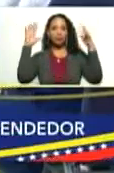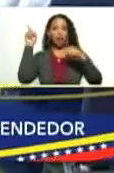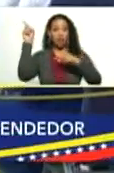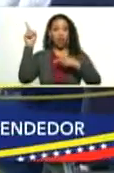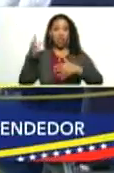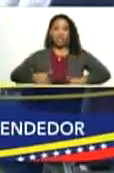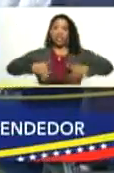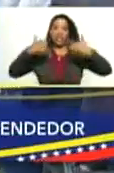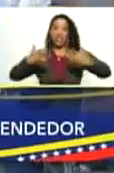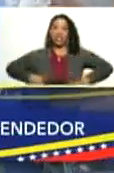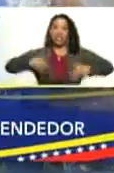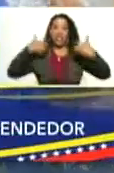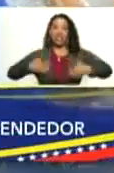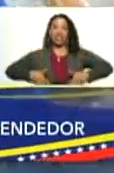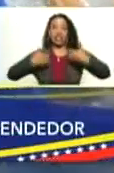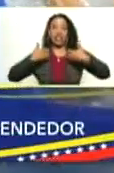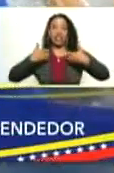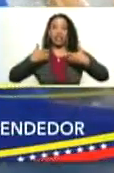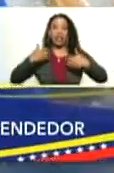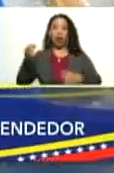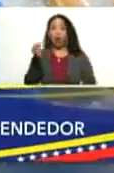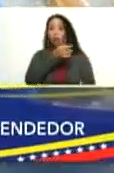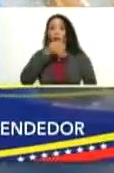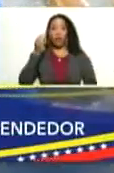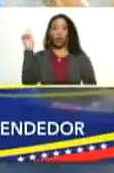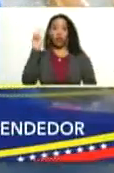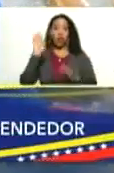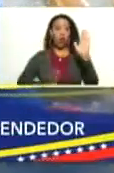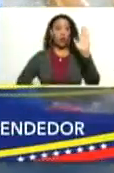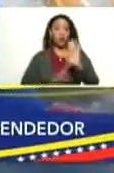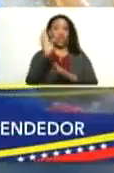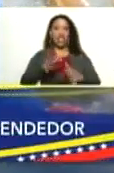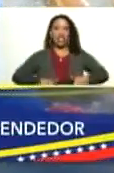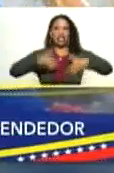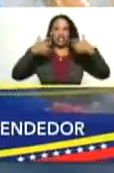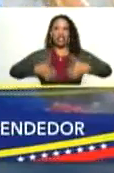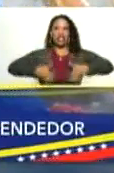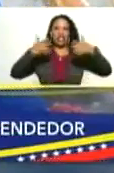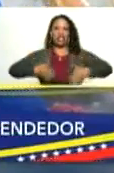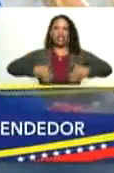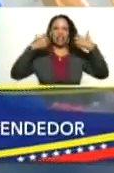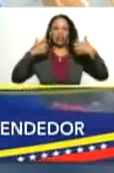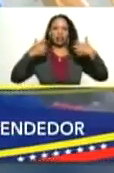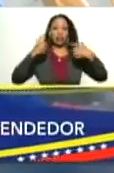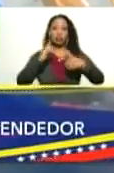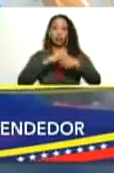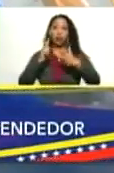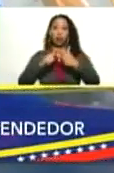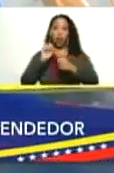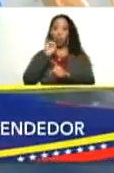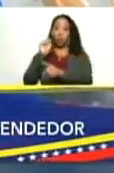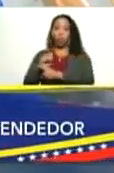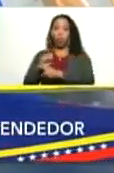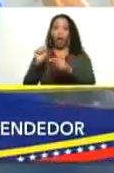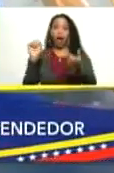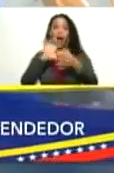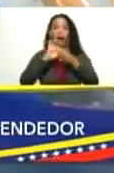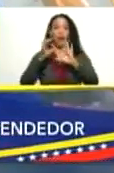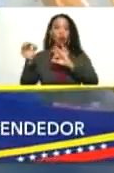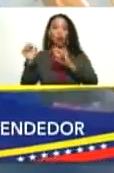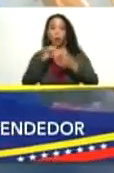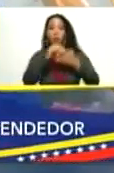Les arde los éxitos de Venezuela, les arde. Y entonces lo expresan en artículos que sacan en